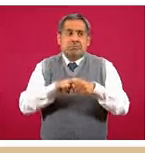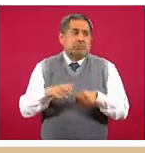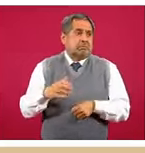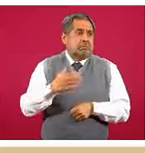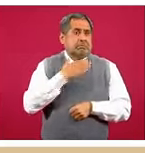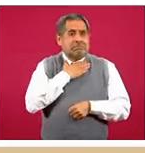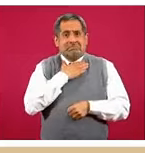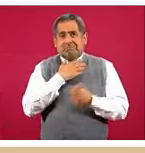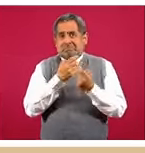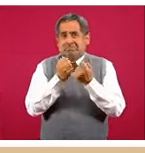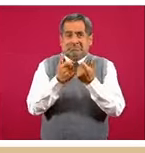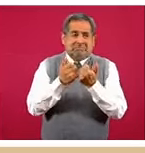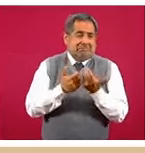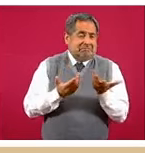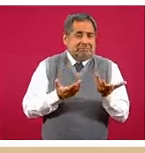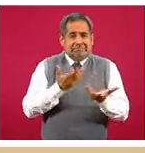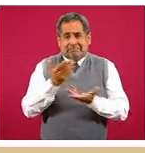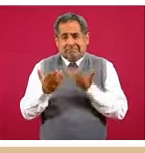poca